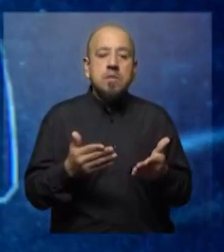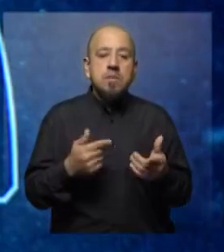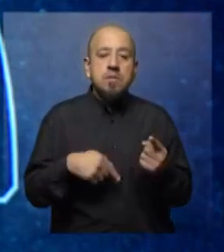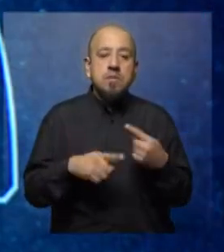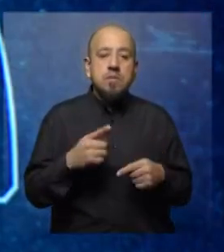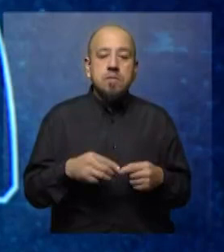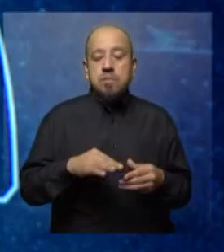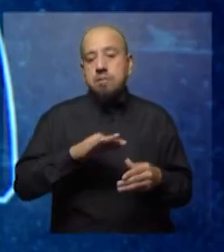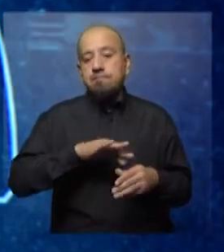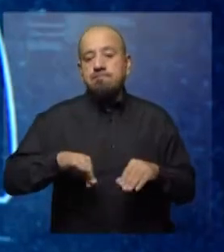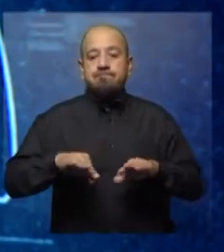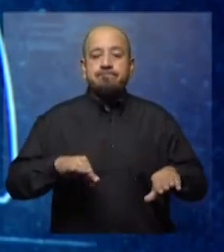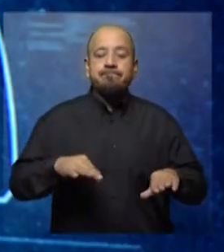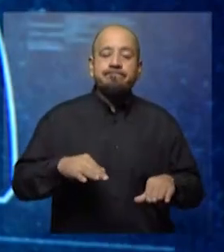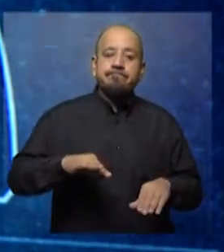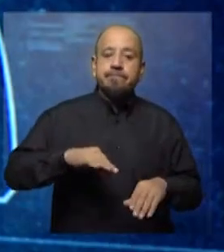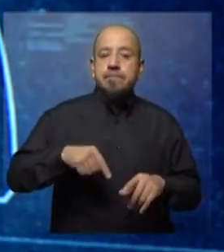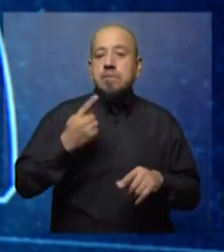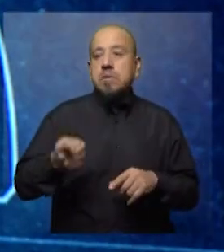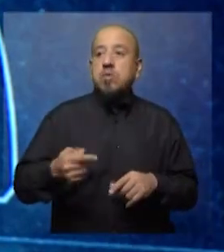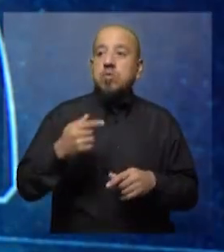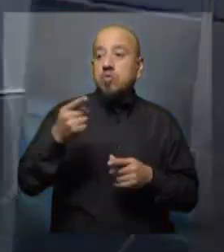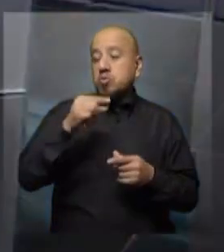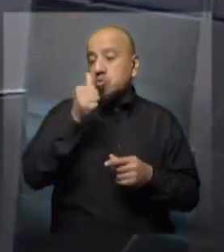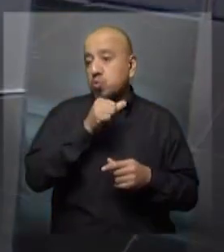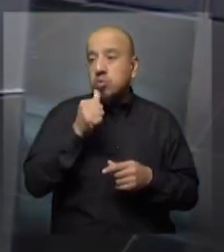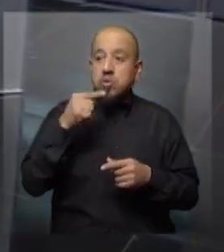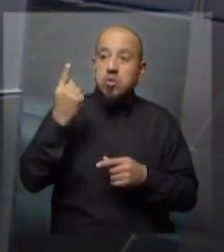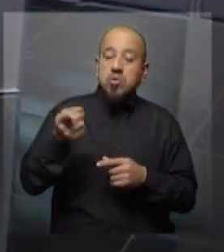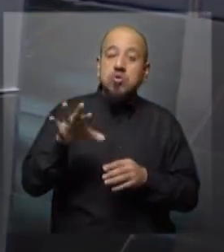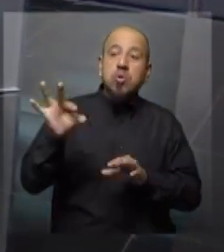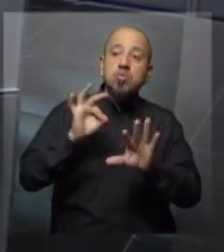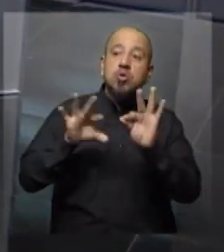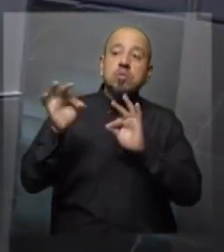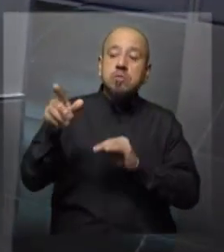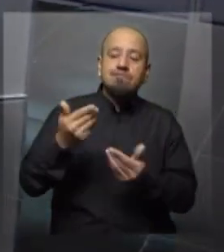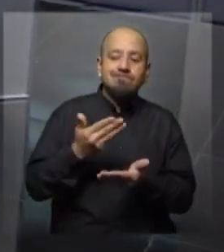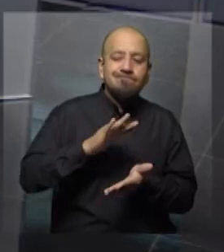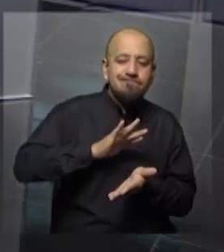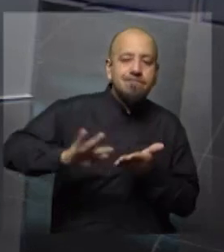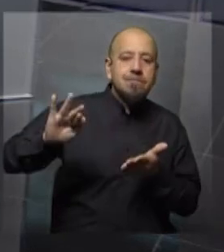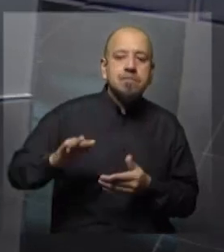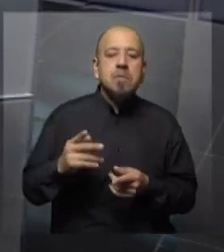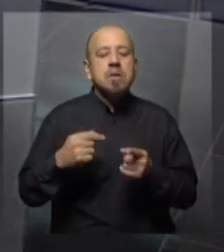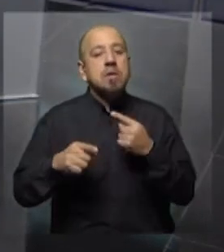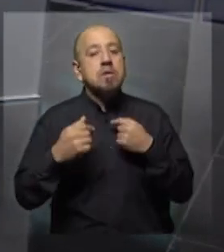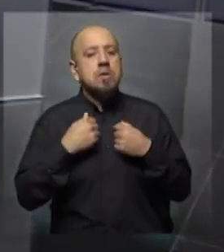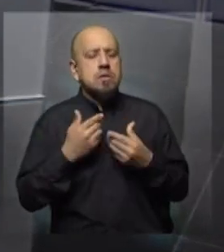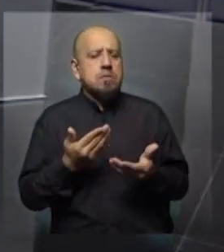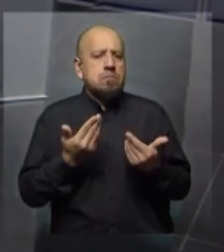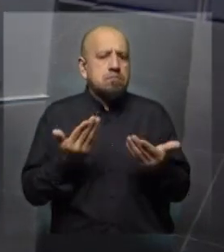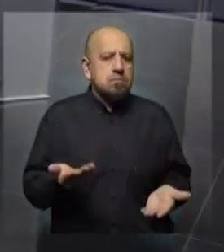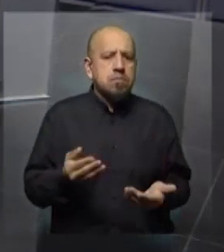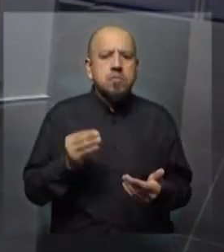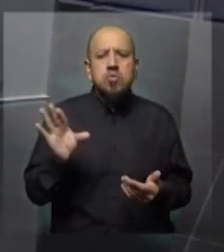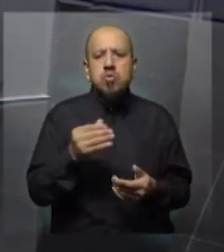descartar las opciones que otros ofrecen Entonces como me posiciono con respecto a